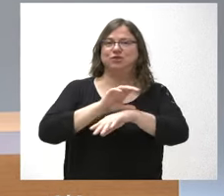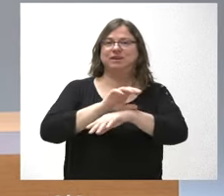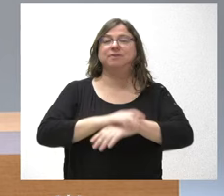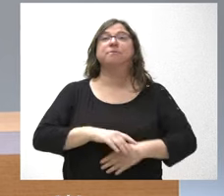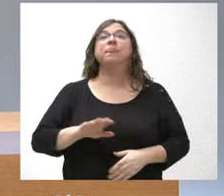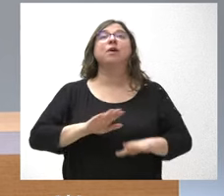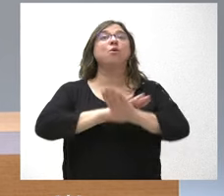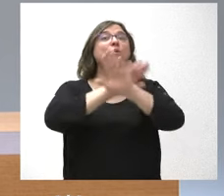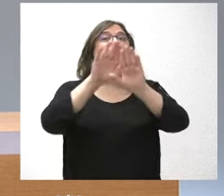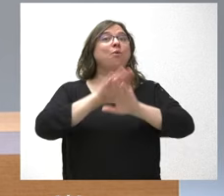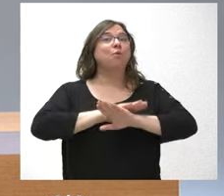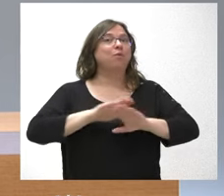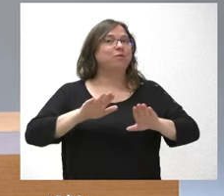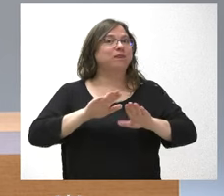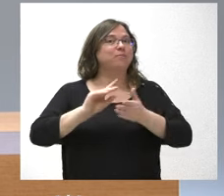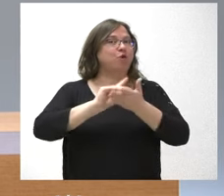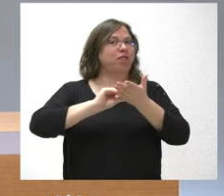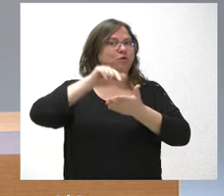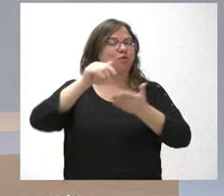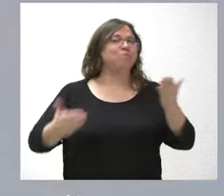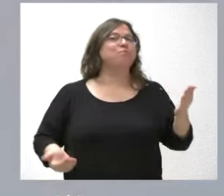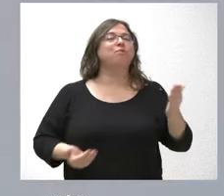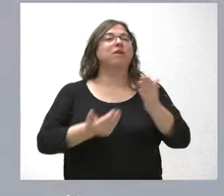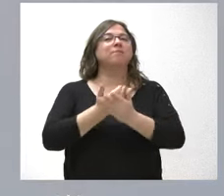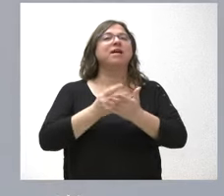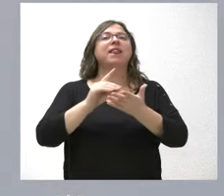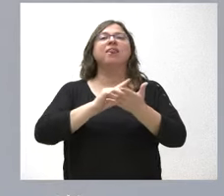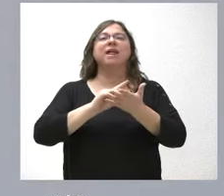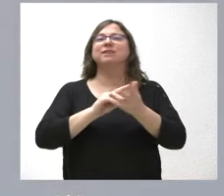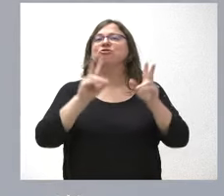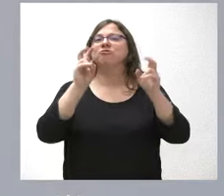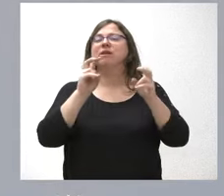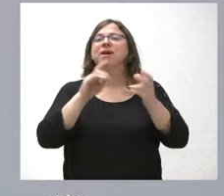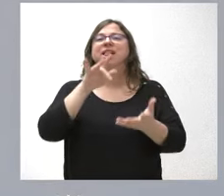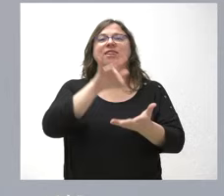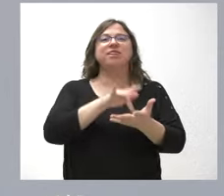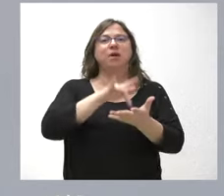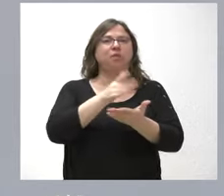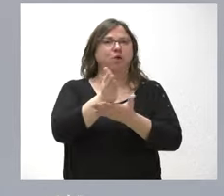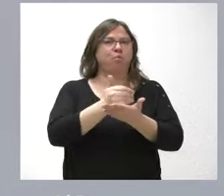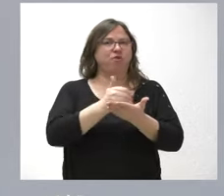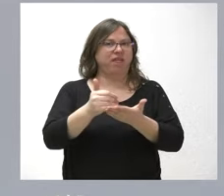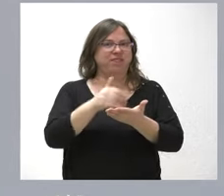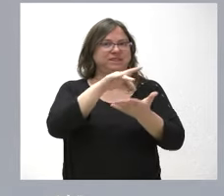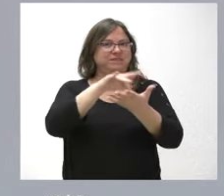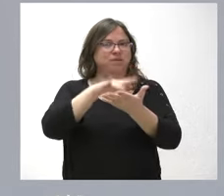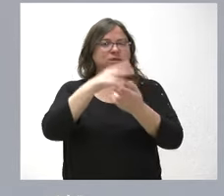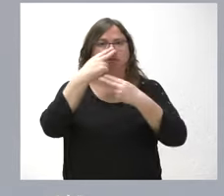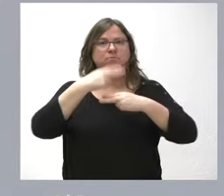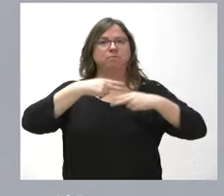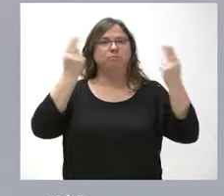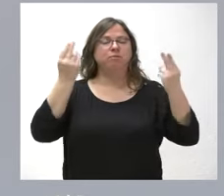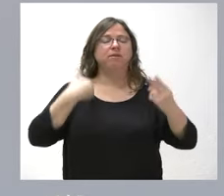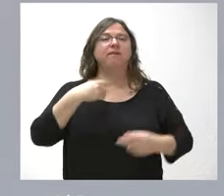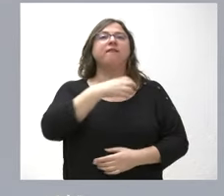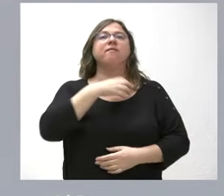última valoración de un dato de esta mañana, que es el dato sobre el endeudamiento de las comunidades autónomas que ha publicado el Banco de